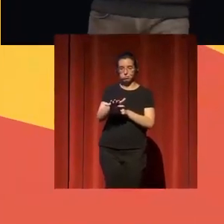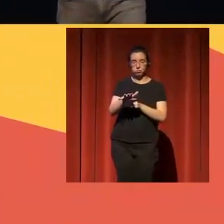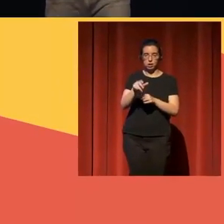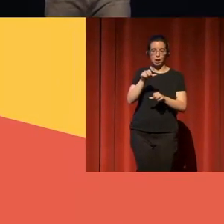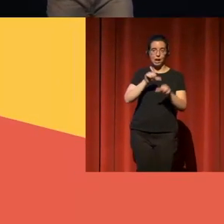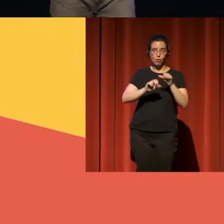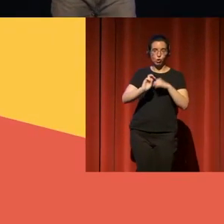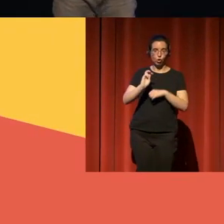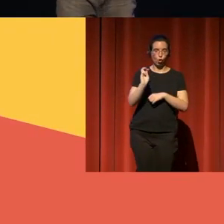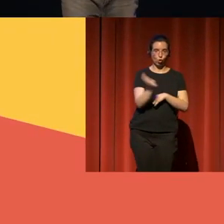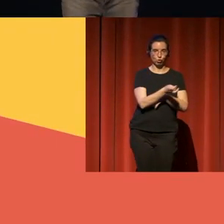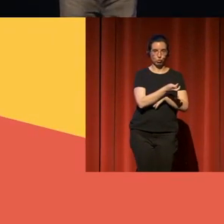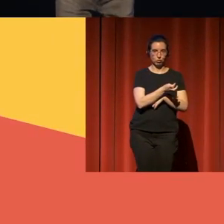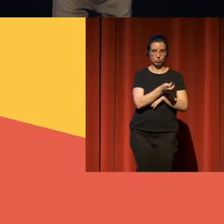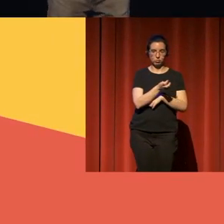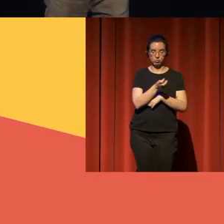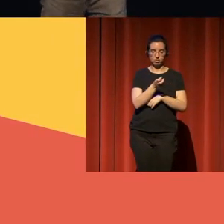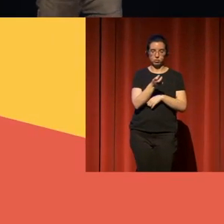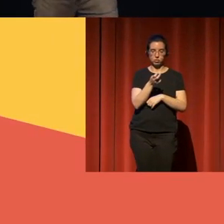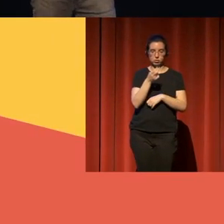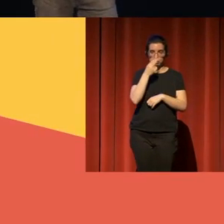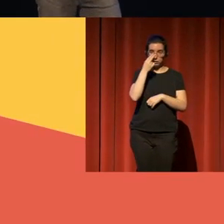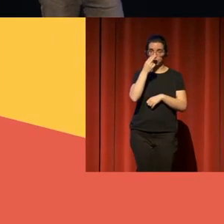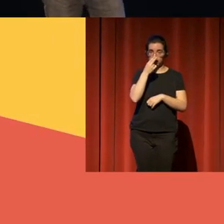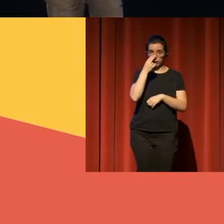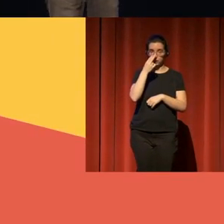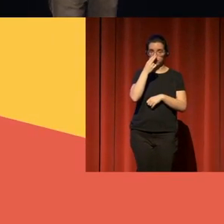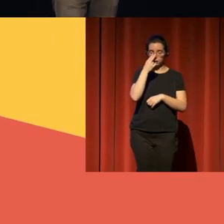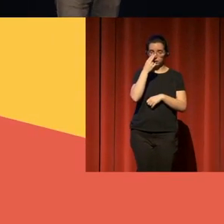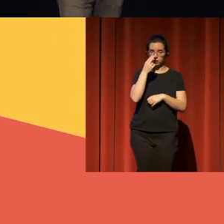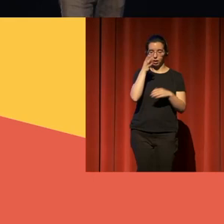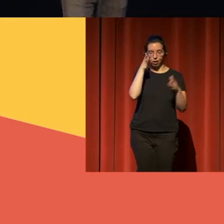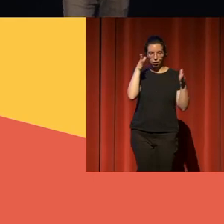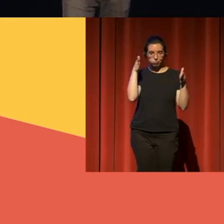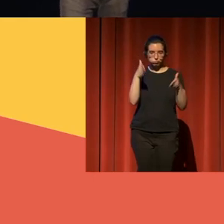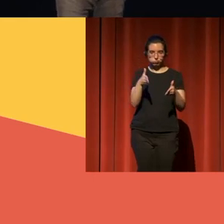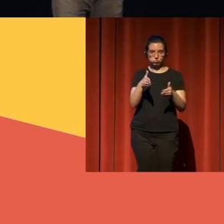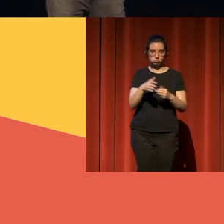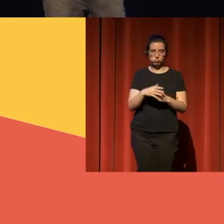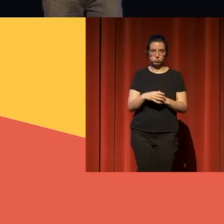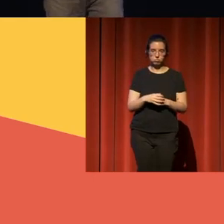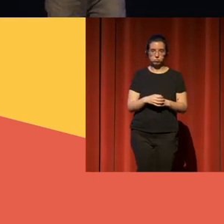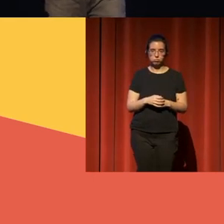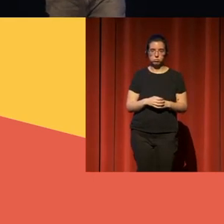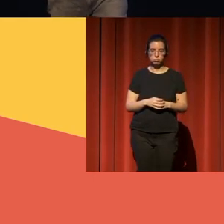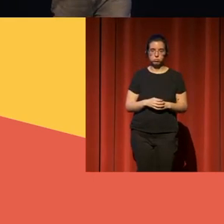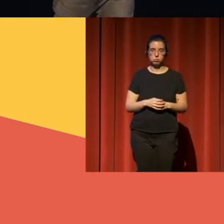cuestiones que eh era interesante eh atender